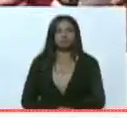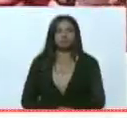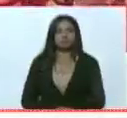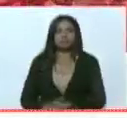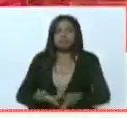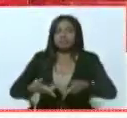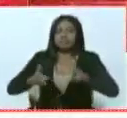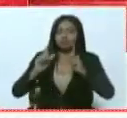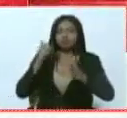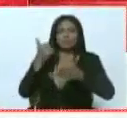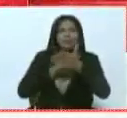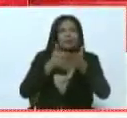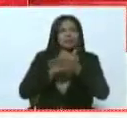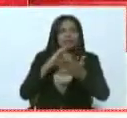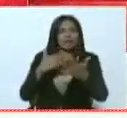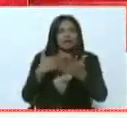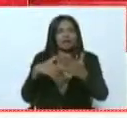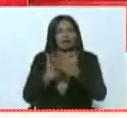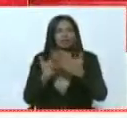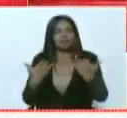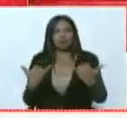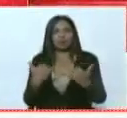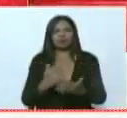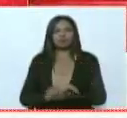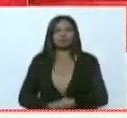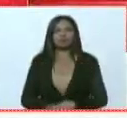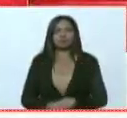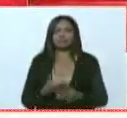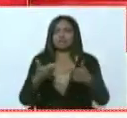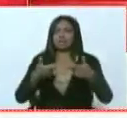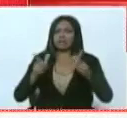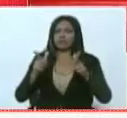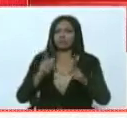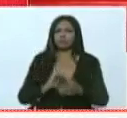Listos para las batallas por dar. Listo.